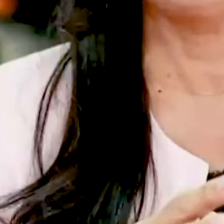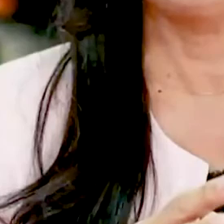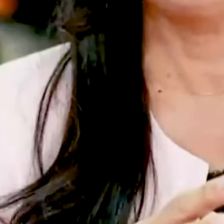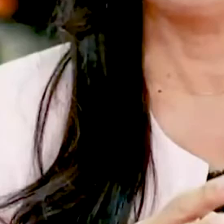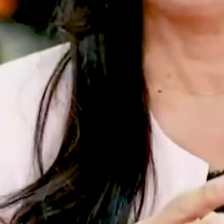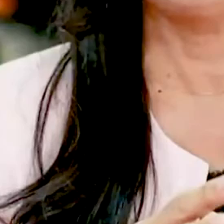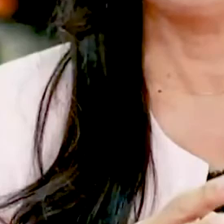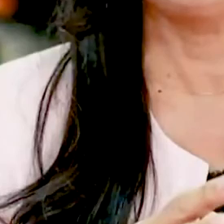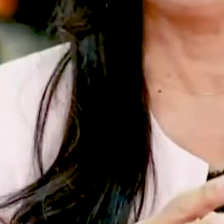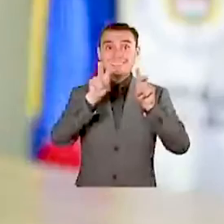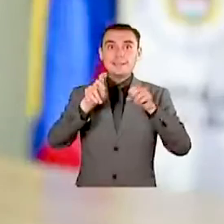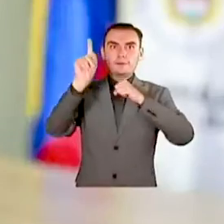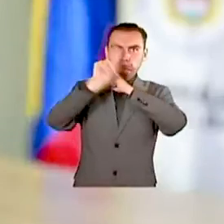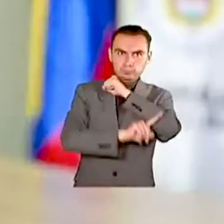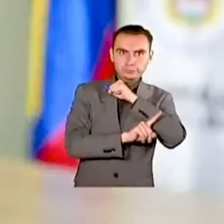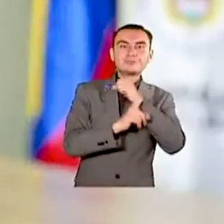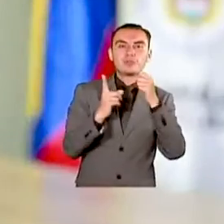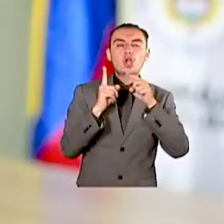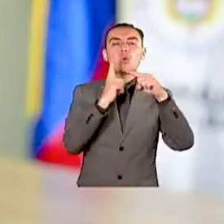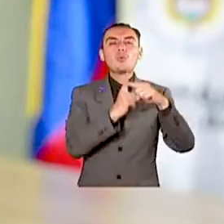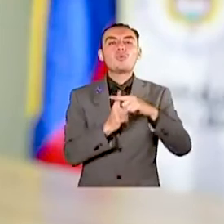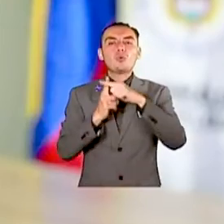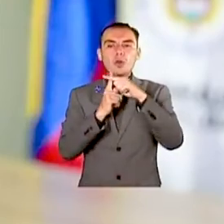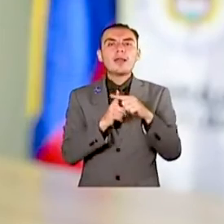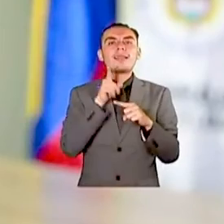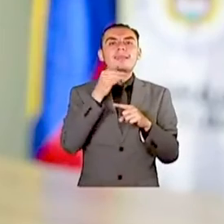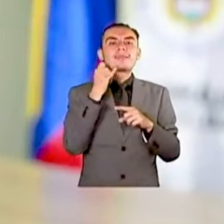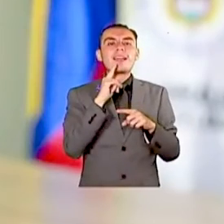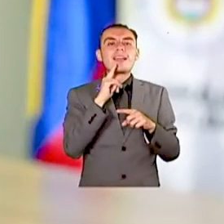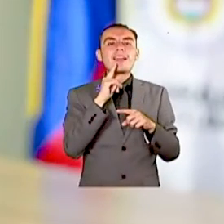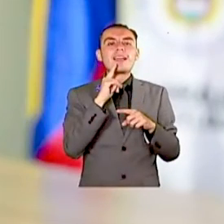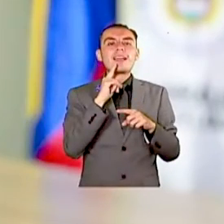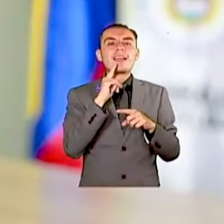de Procuraduría ha desplegado esa función.